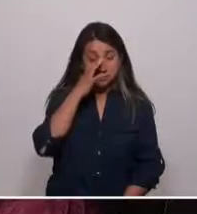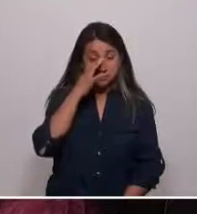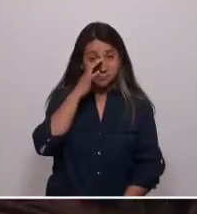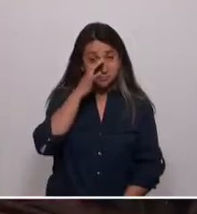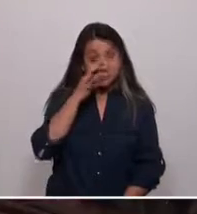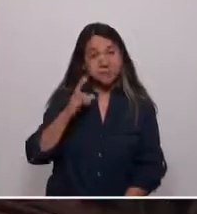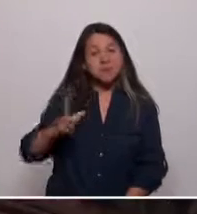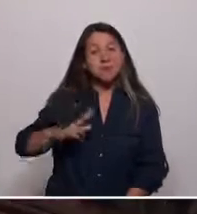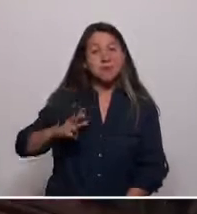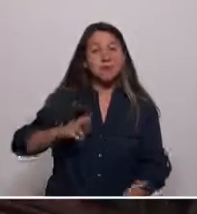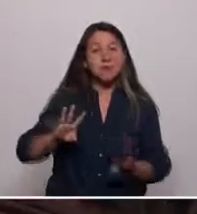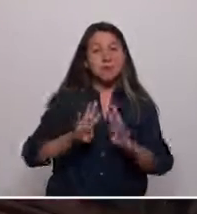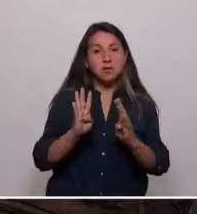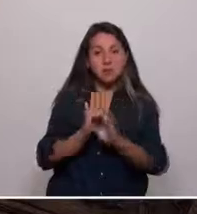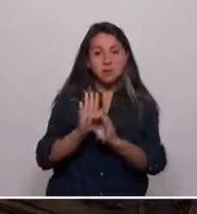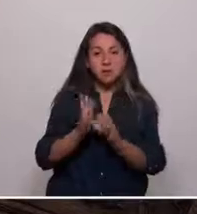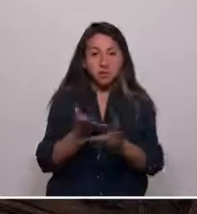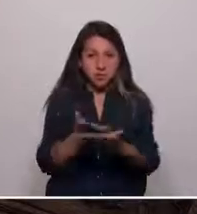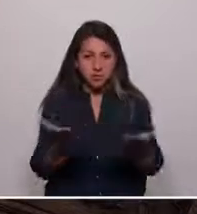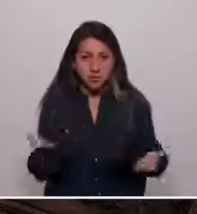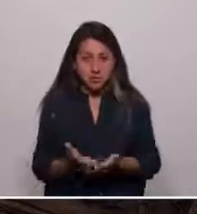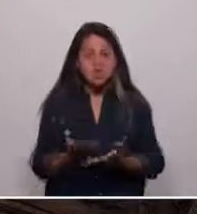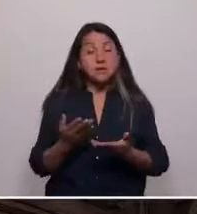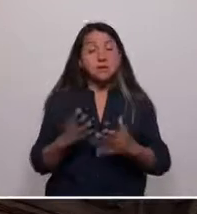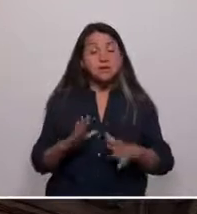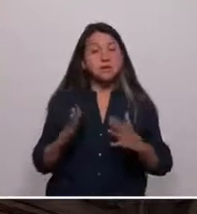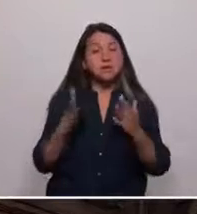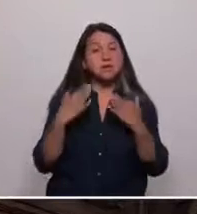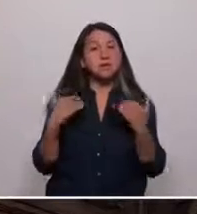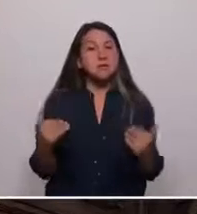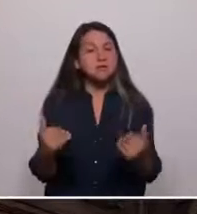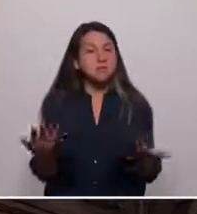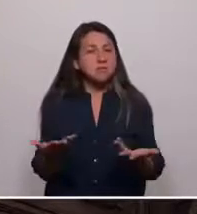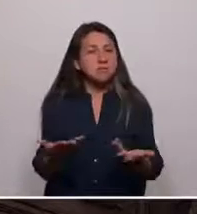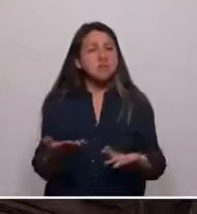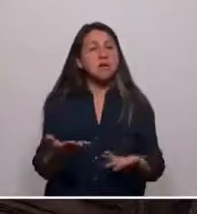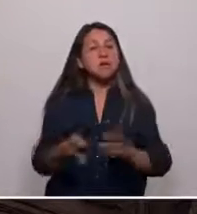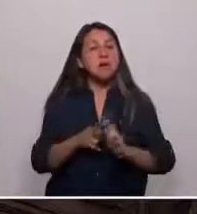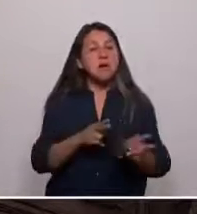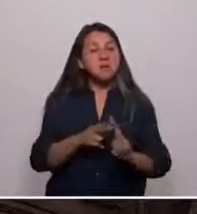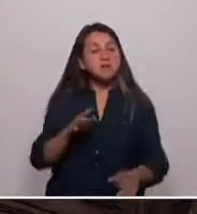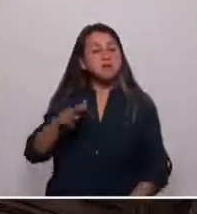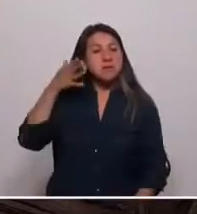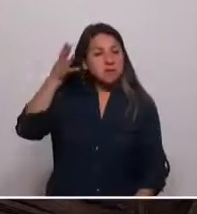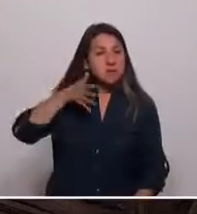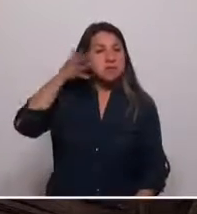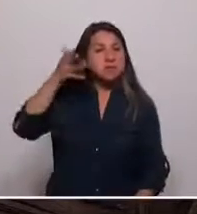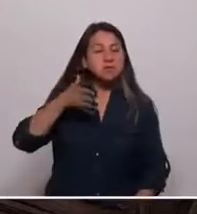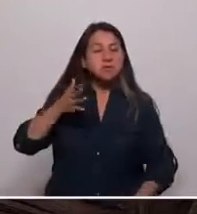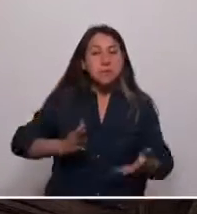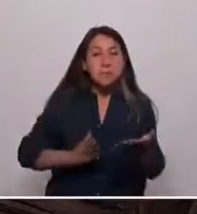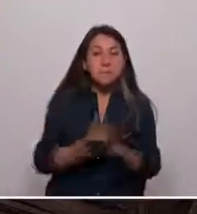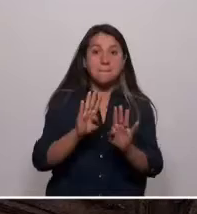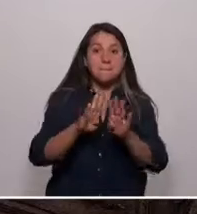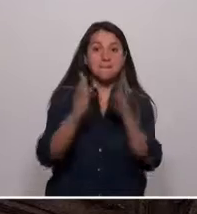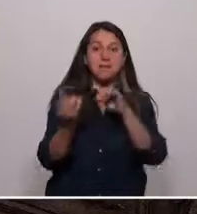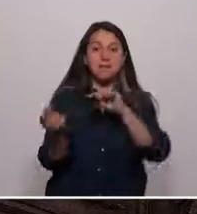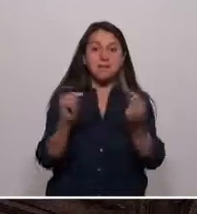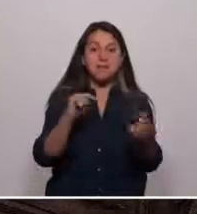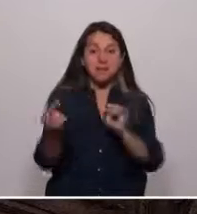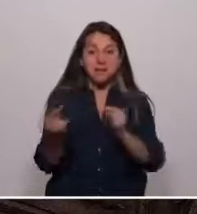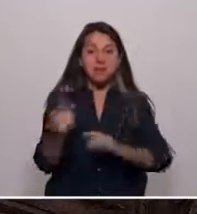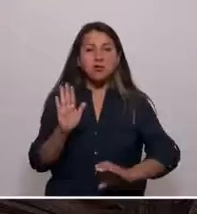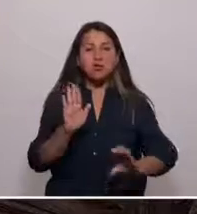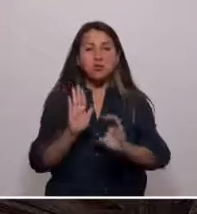Estimados convencionales, hemos sido convocados a emitir nuestros discursos de apertura del debate